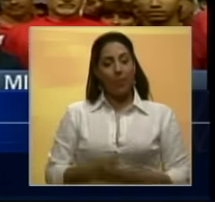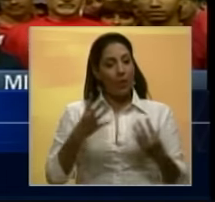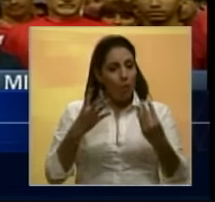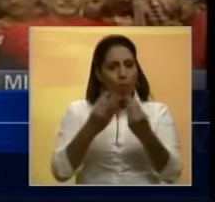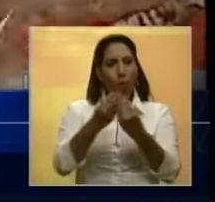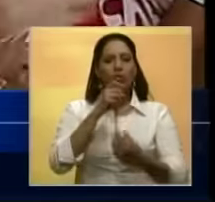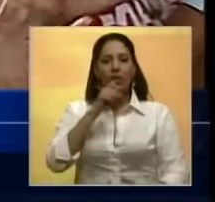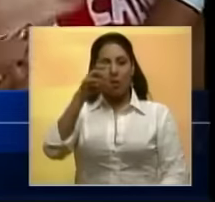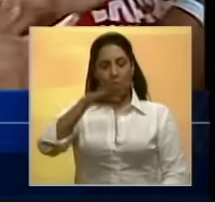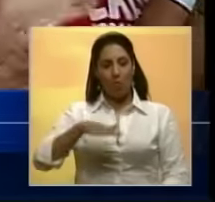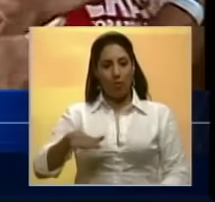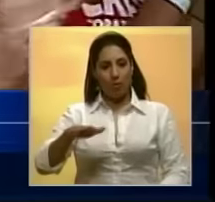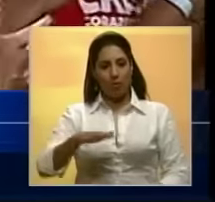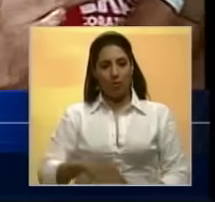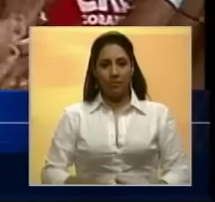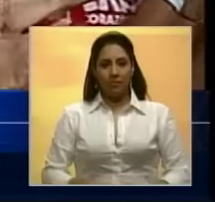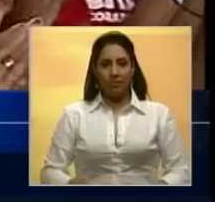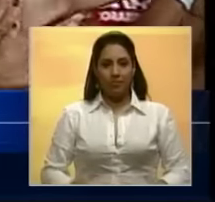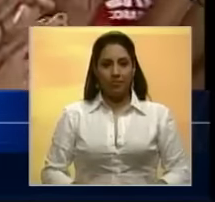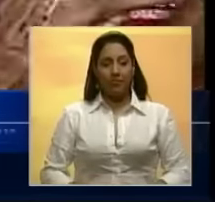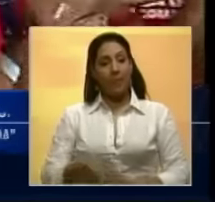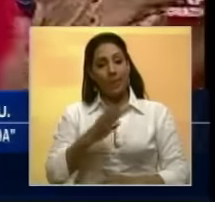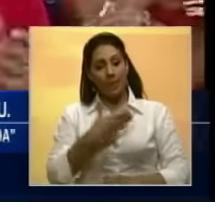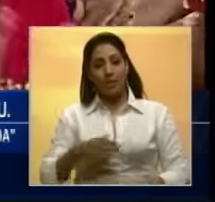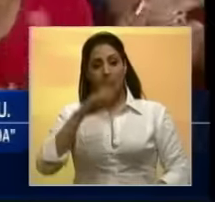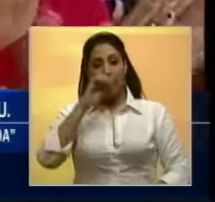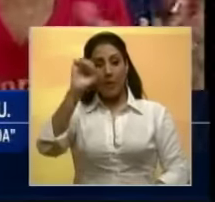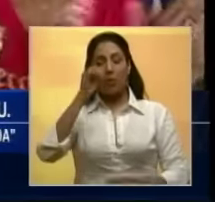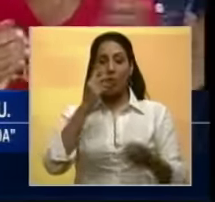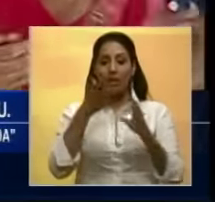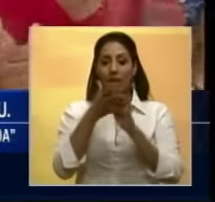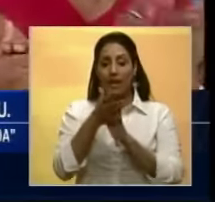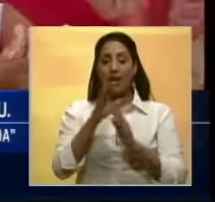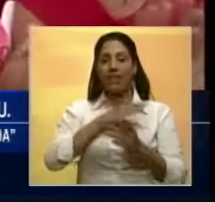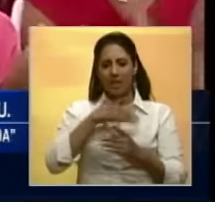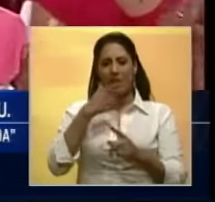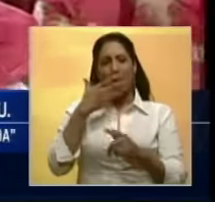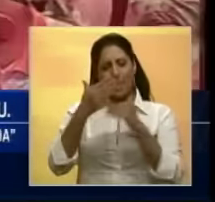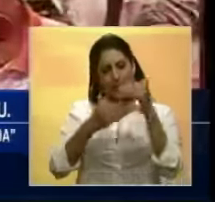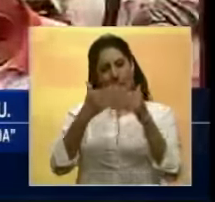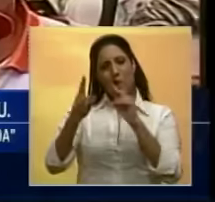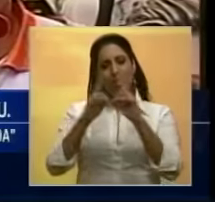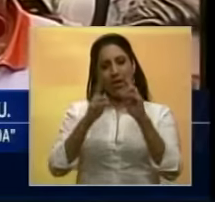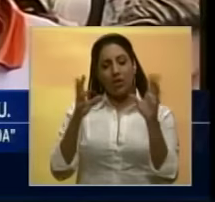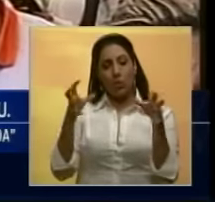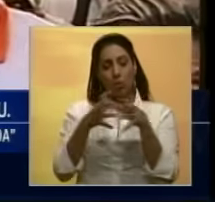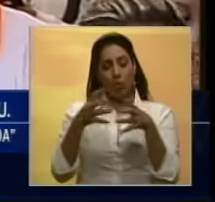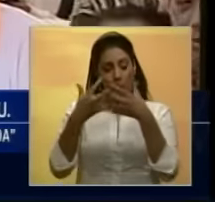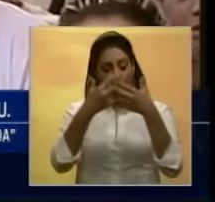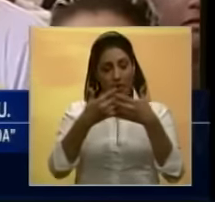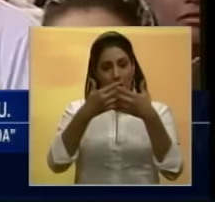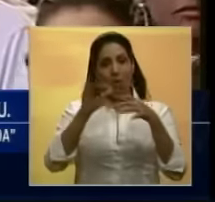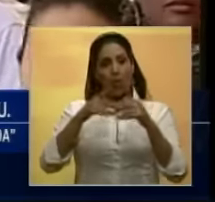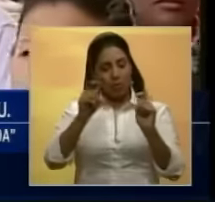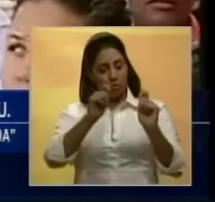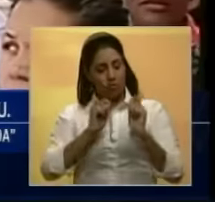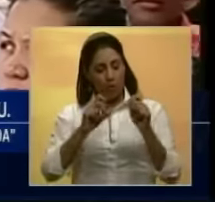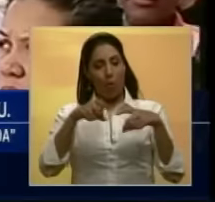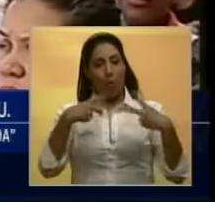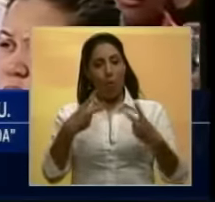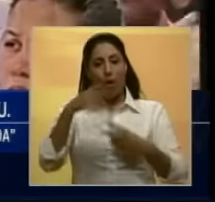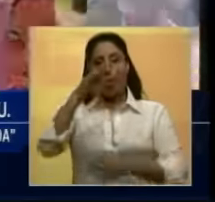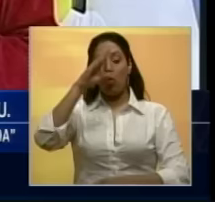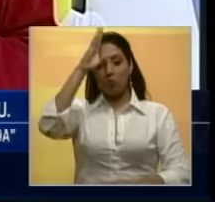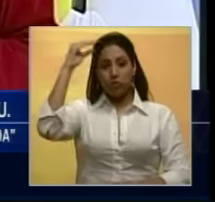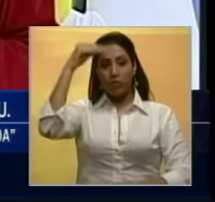junto al pueblo. El primer mandatario aseveró que desea tener mejores relaciones con Estados Unidos tras la toma de posesión de